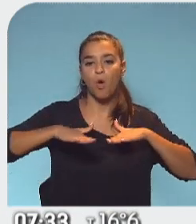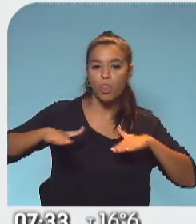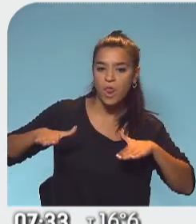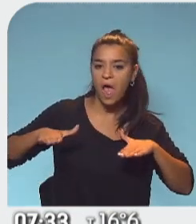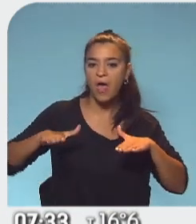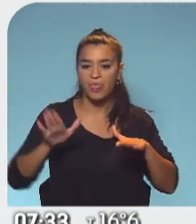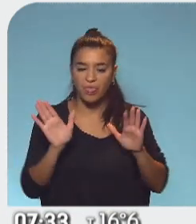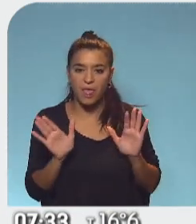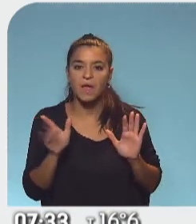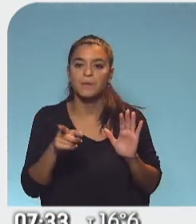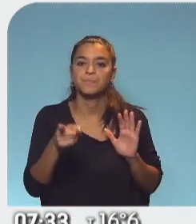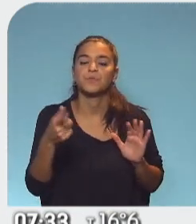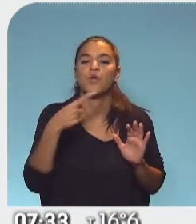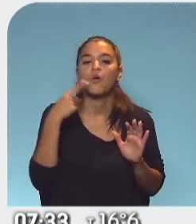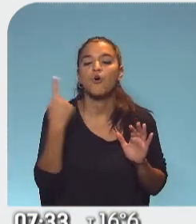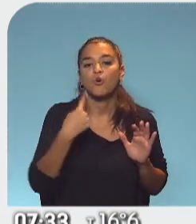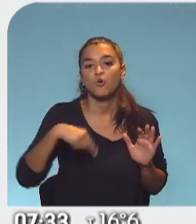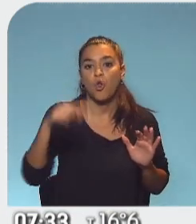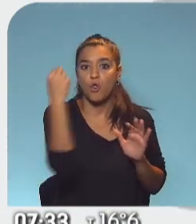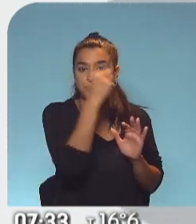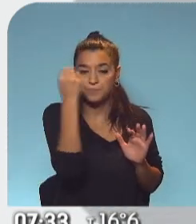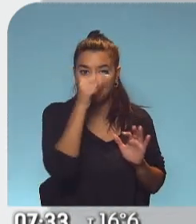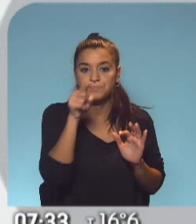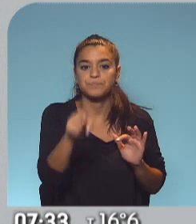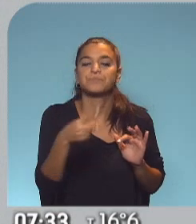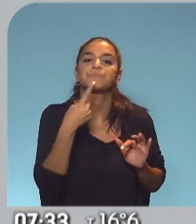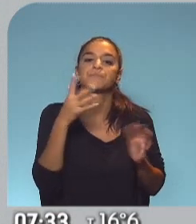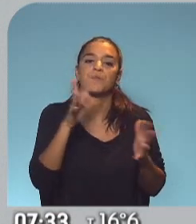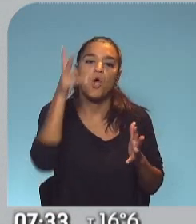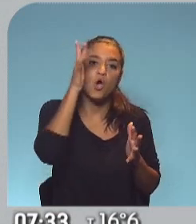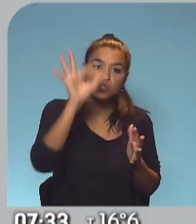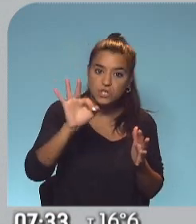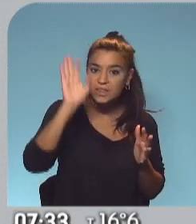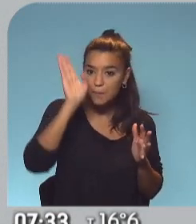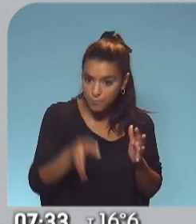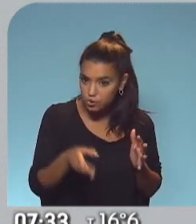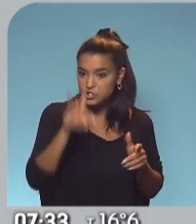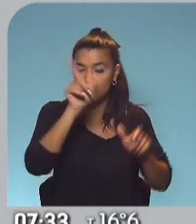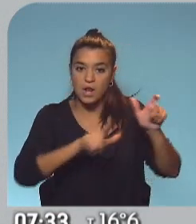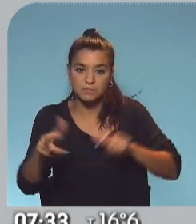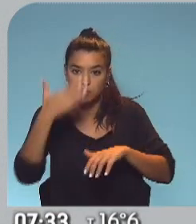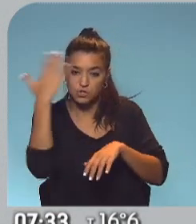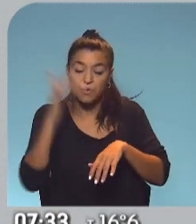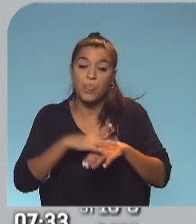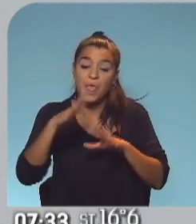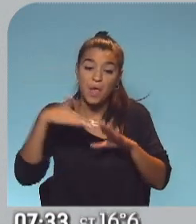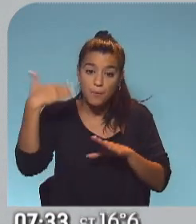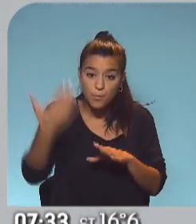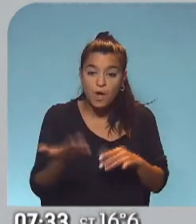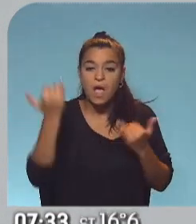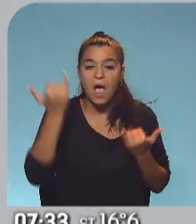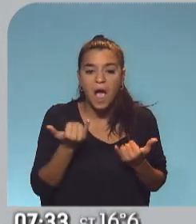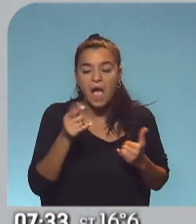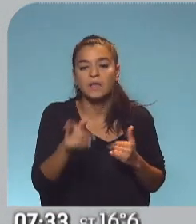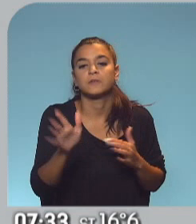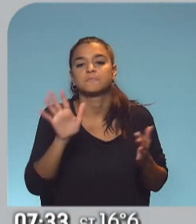leve y moderada, que sería el color turquesa. Sí. Abarca aproximadamente el 80% de los casos. Luego existe